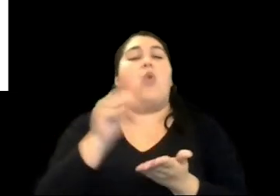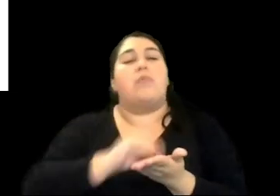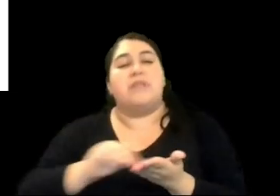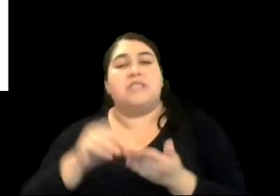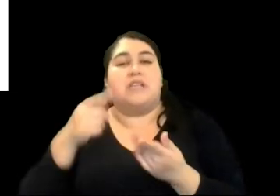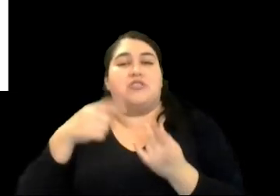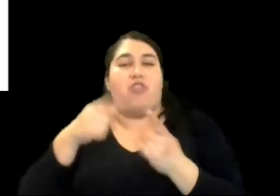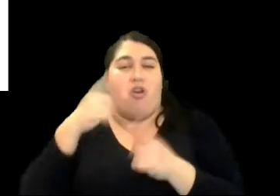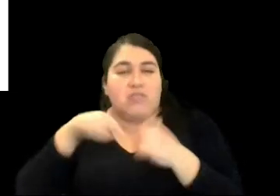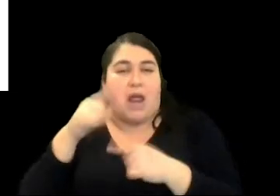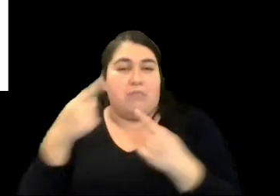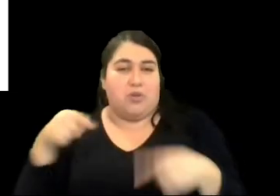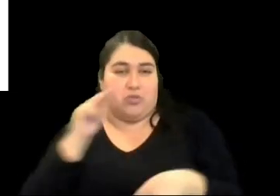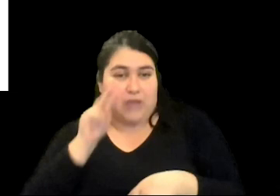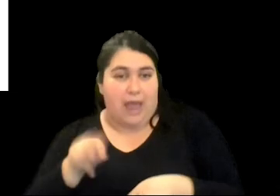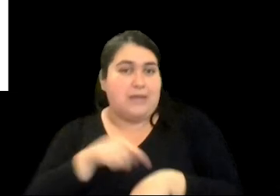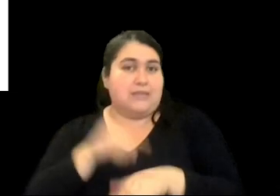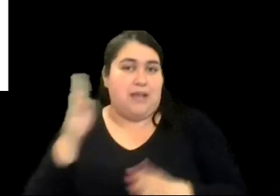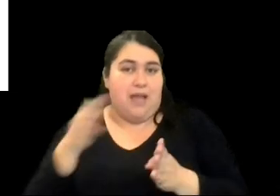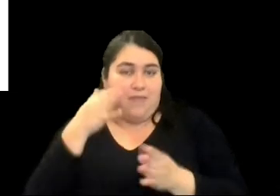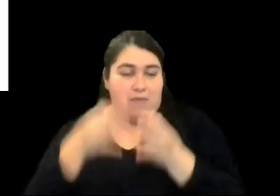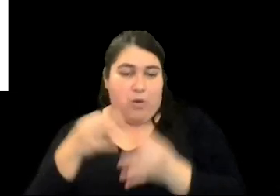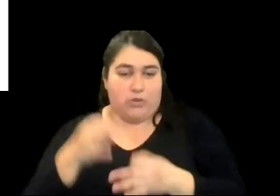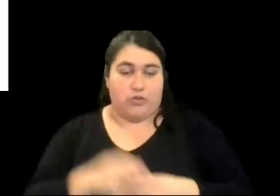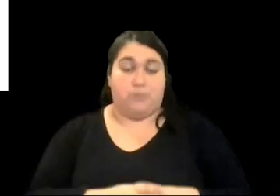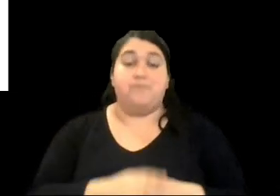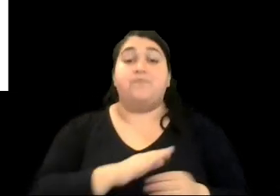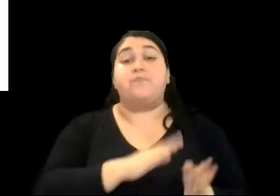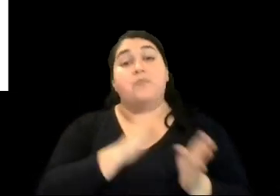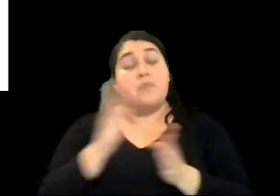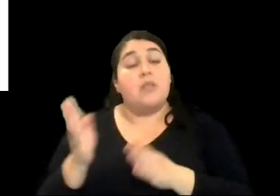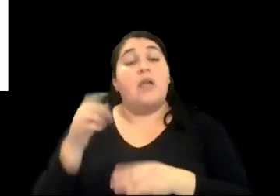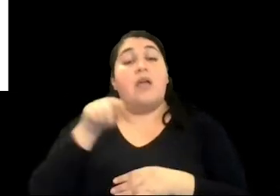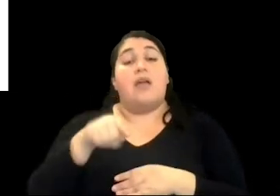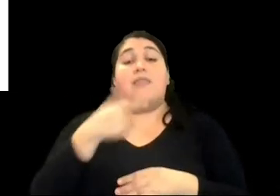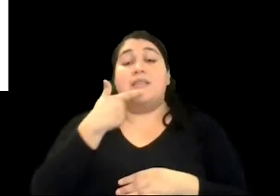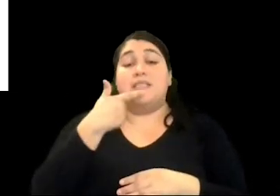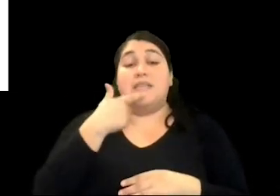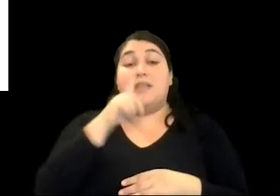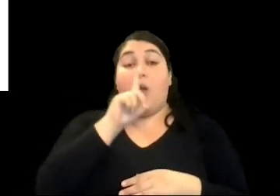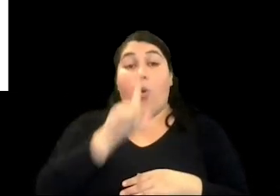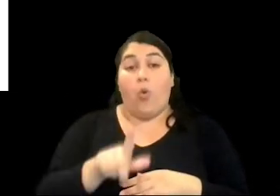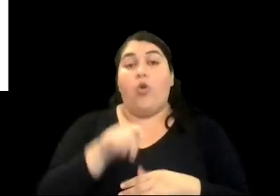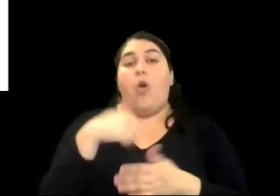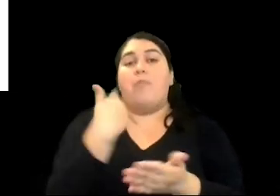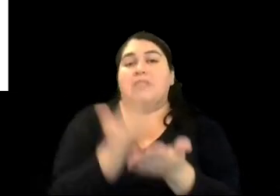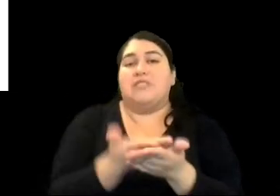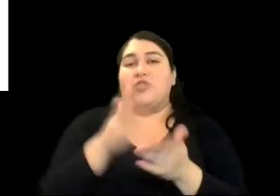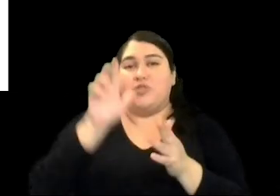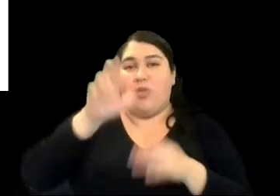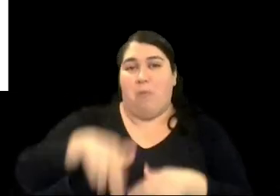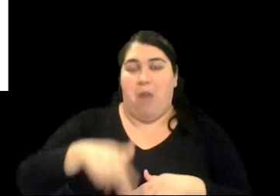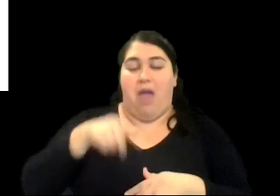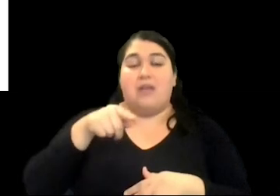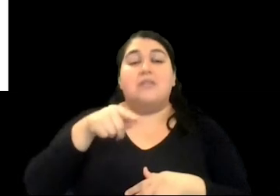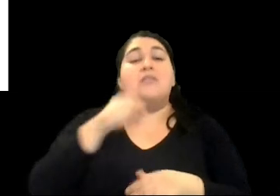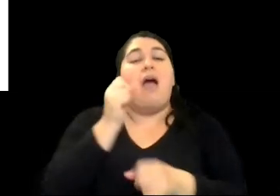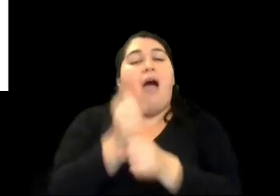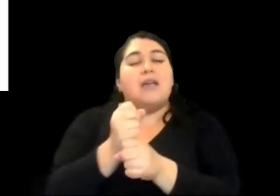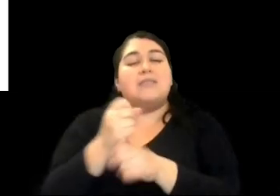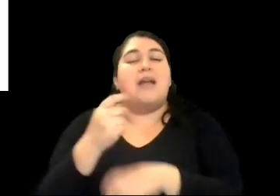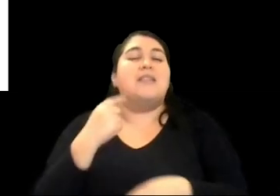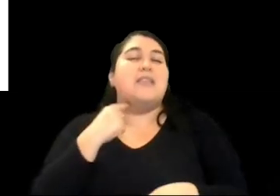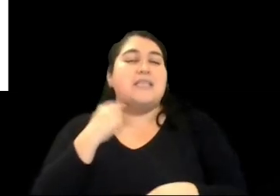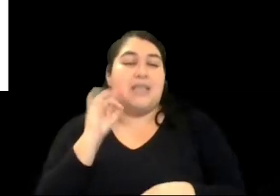Recién dijimos que podemos desde el 17 de julio hacer la presentación del plan hasta el día 13 de